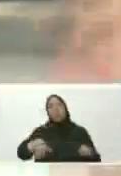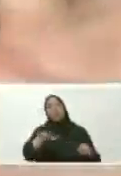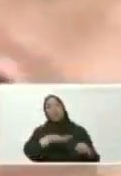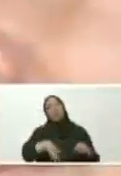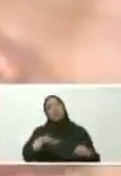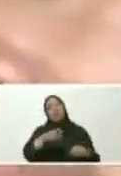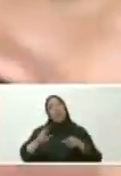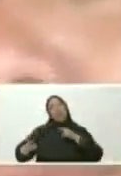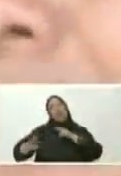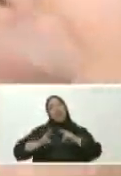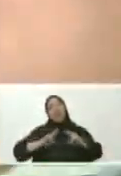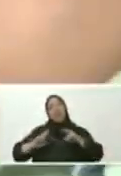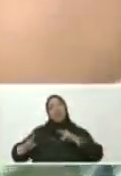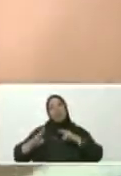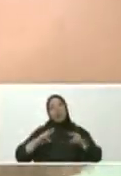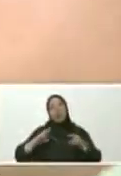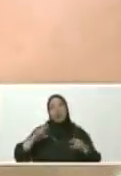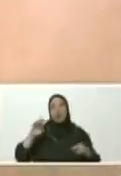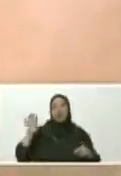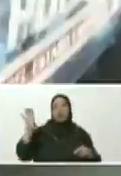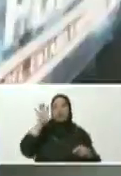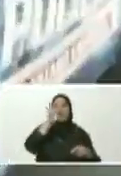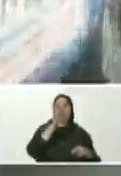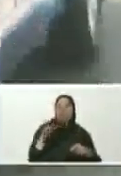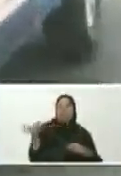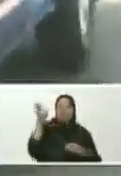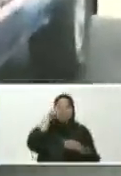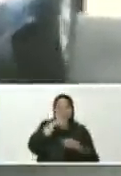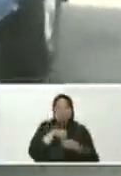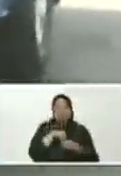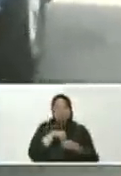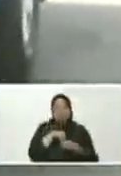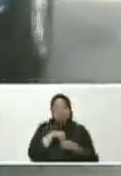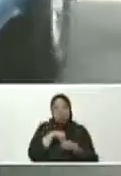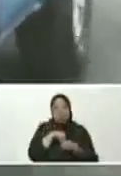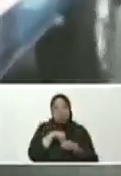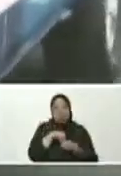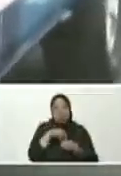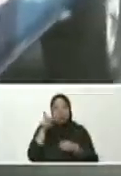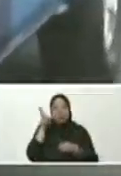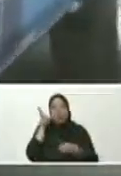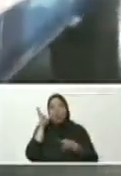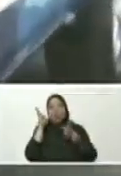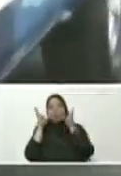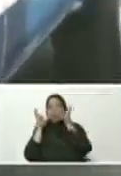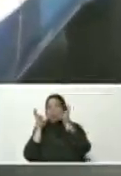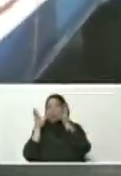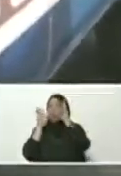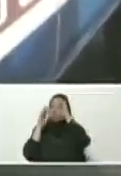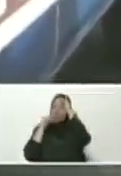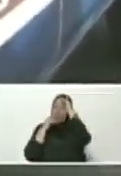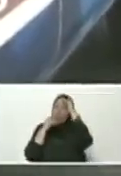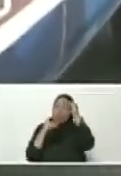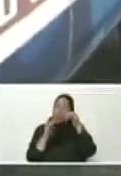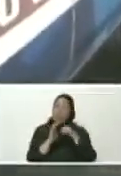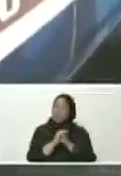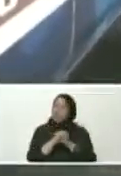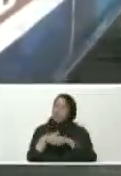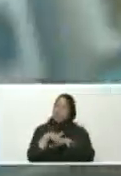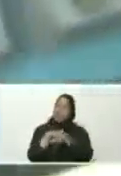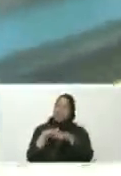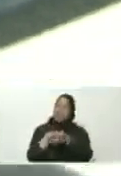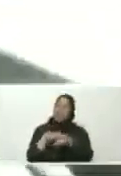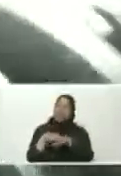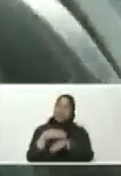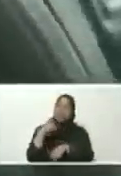para Relaciones Interiores, vicepresidente de Seguridad. Atención, Remigio Ceballos. Atención, ministro del